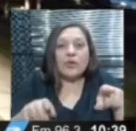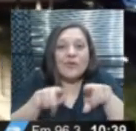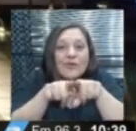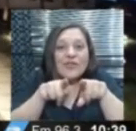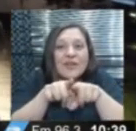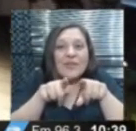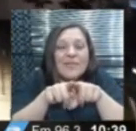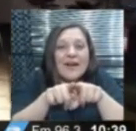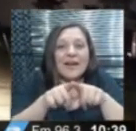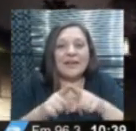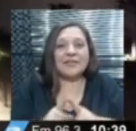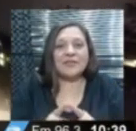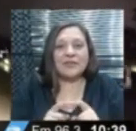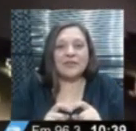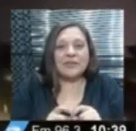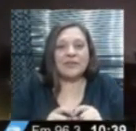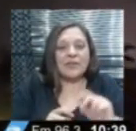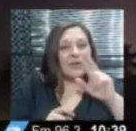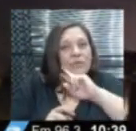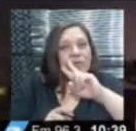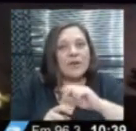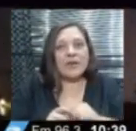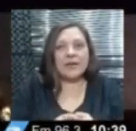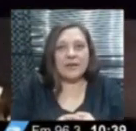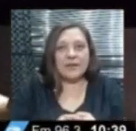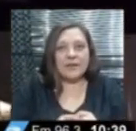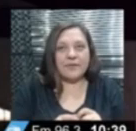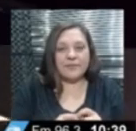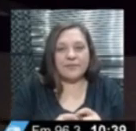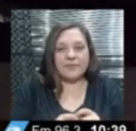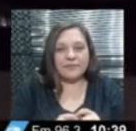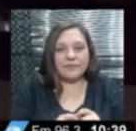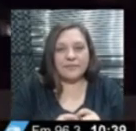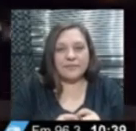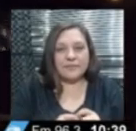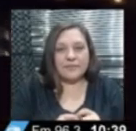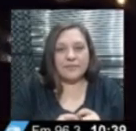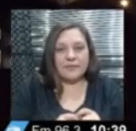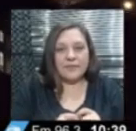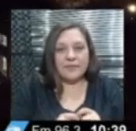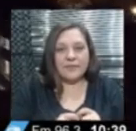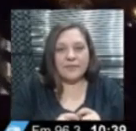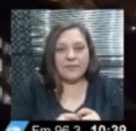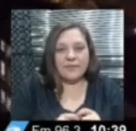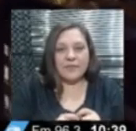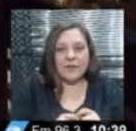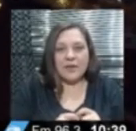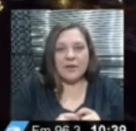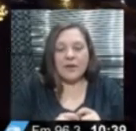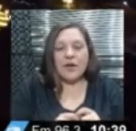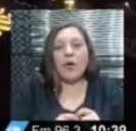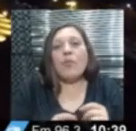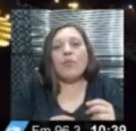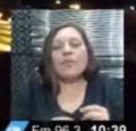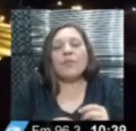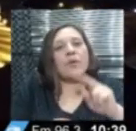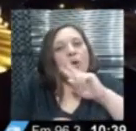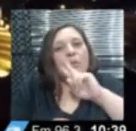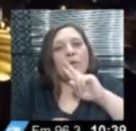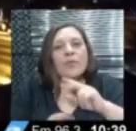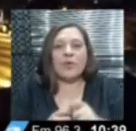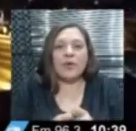eh Como mujeres más allá de nuestr de nuestras posturas no de nuestras de